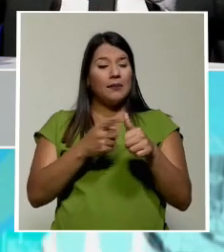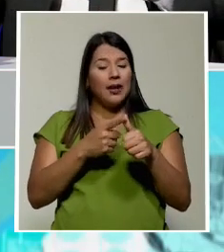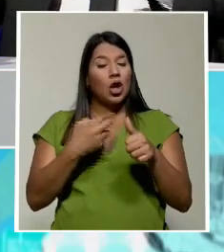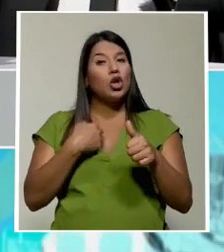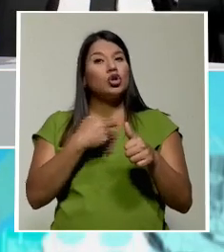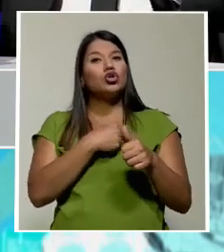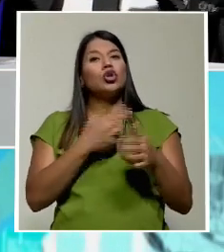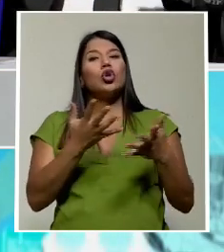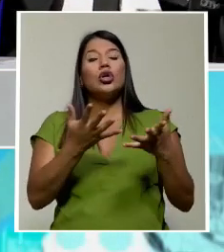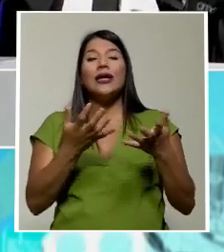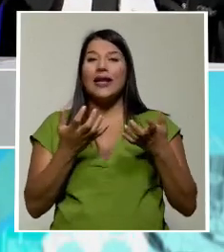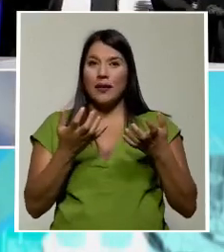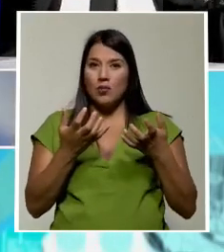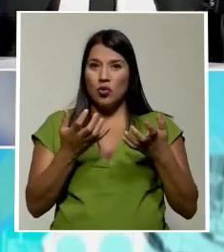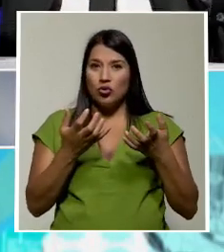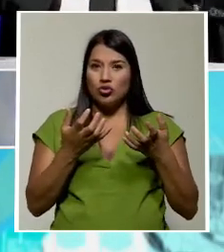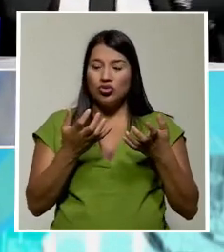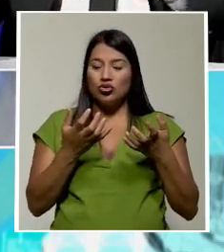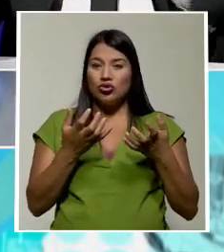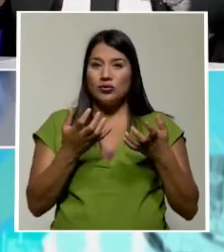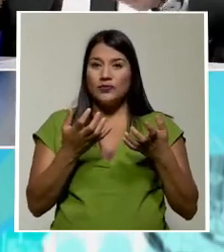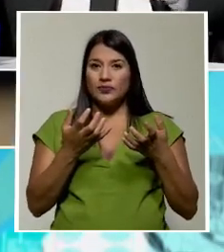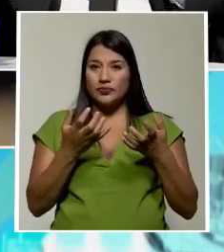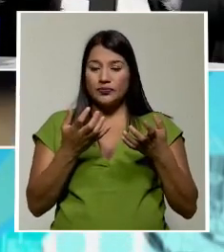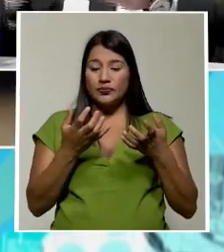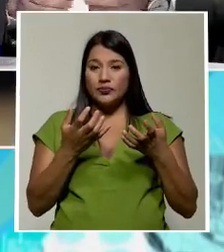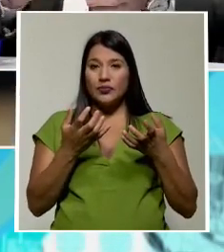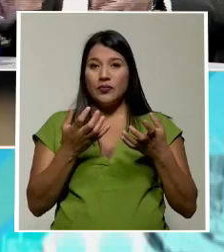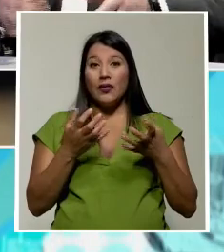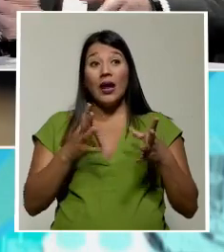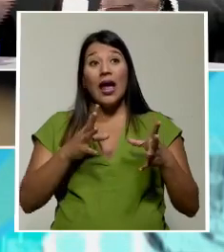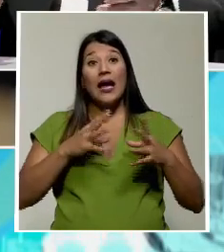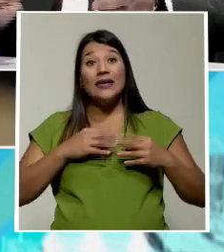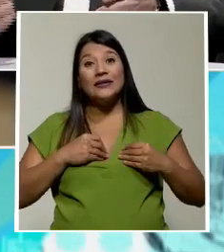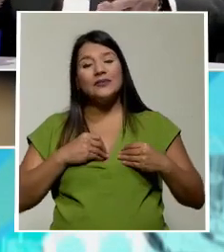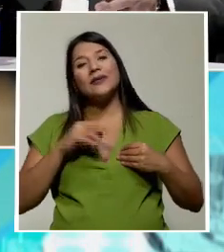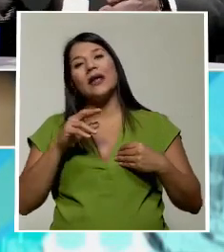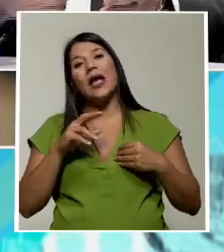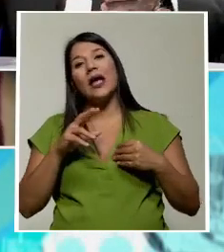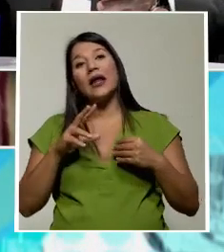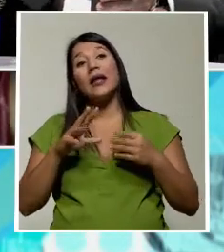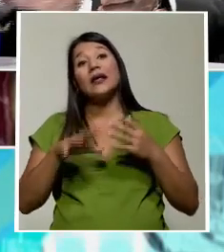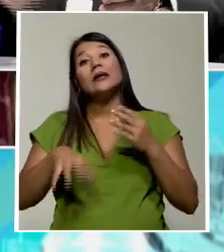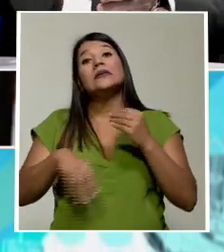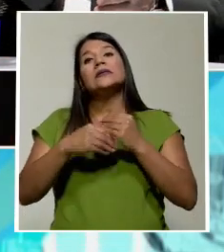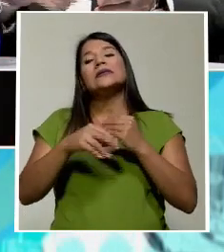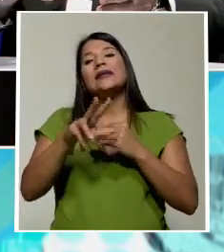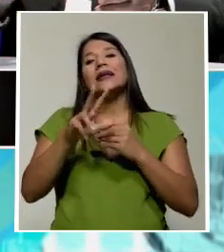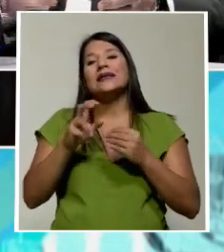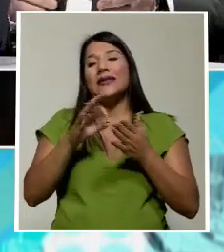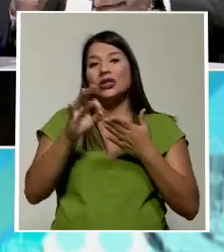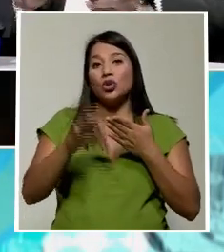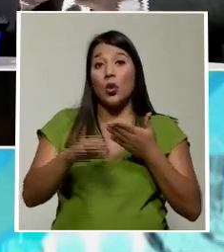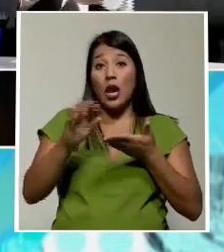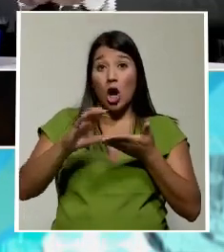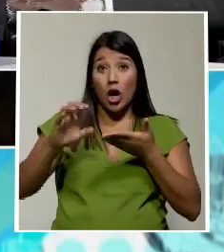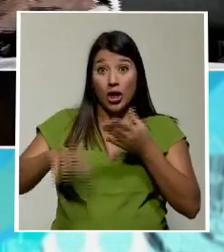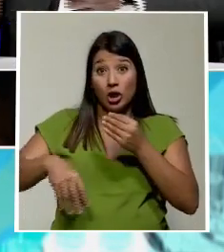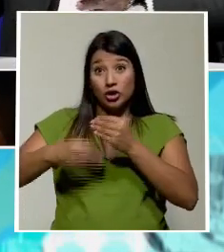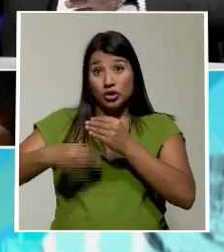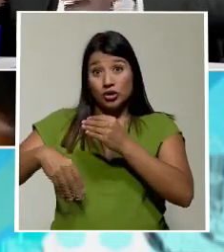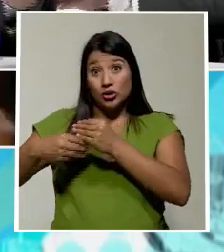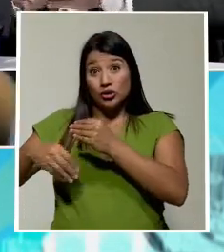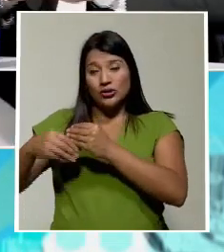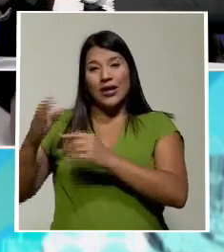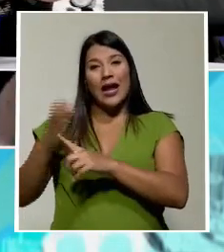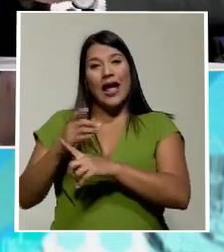validar o más bien a recibir a conformidad 300 escuelas y colegios al mes que iban a ingresar a esta red, y